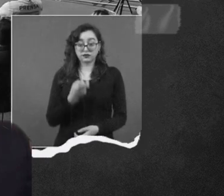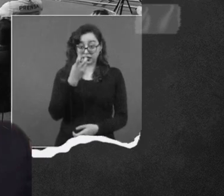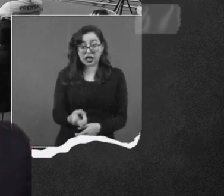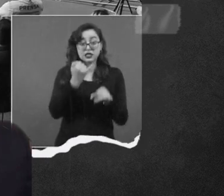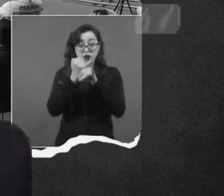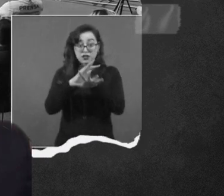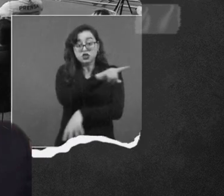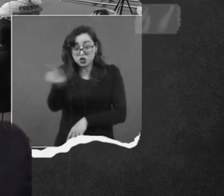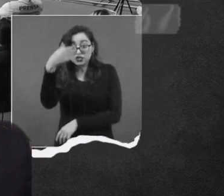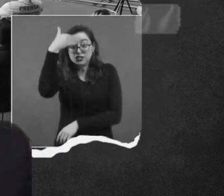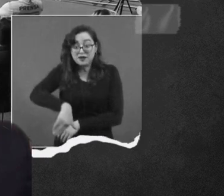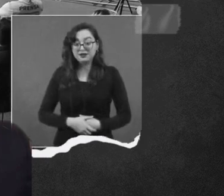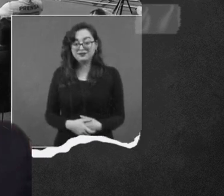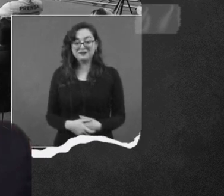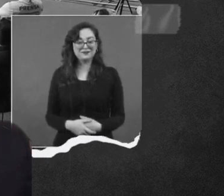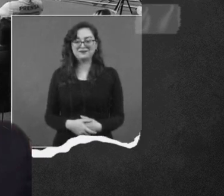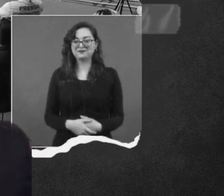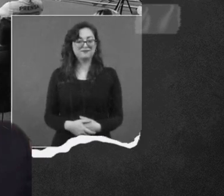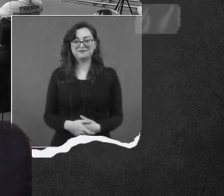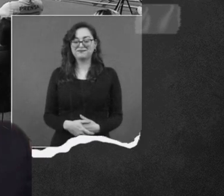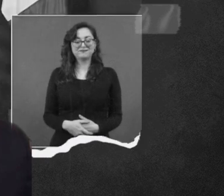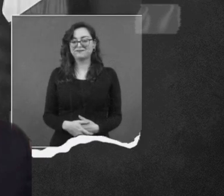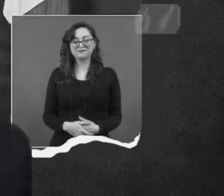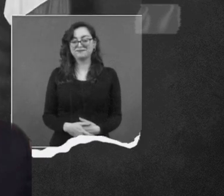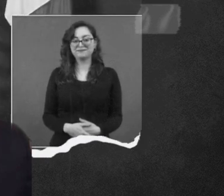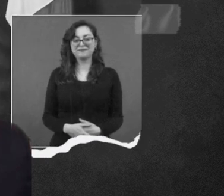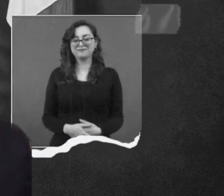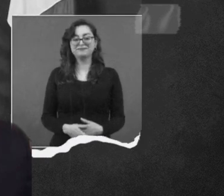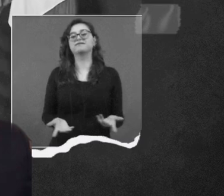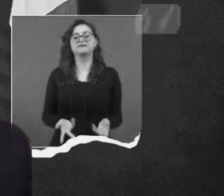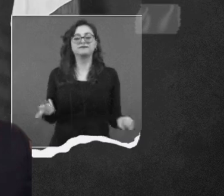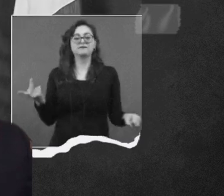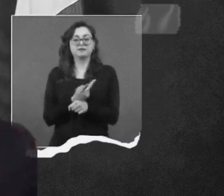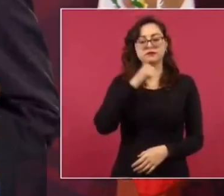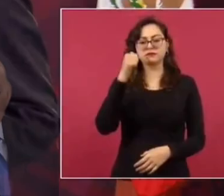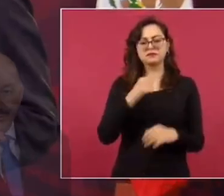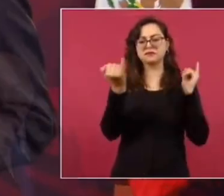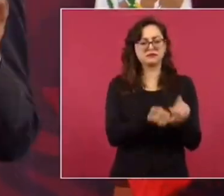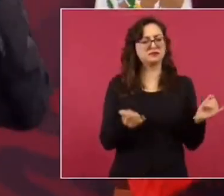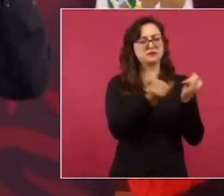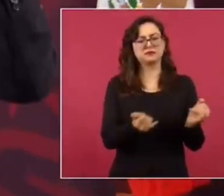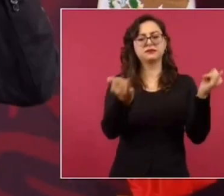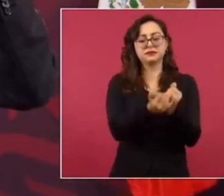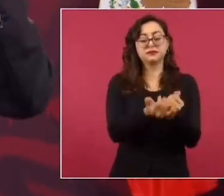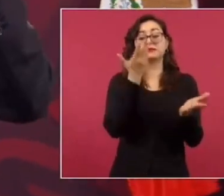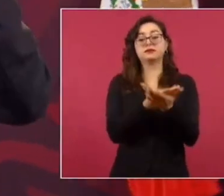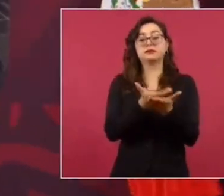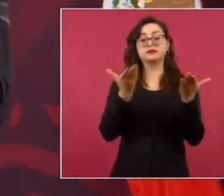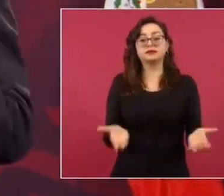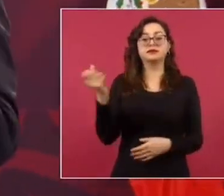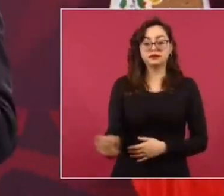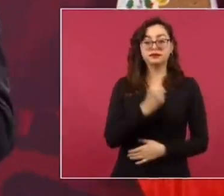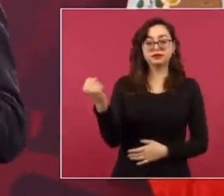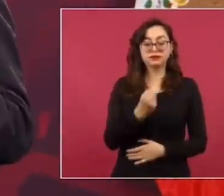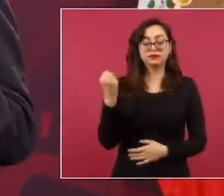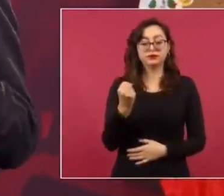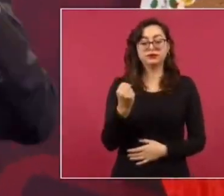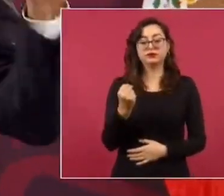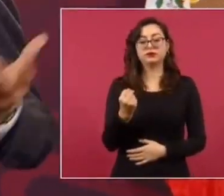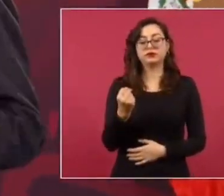no entonces pues estos son los que no les gusta nada de lo que hacemos afortunadamente también está saliendo